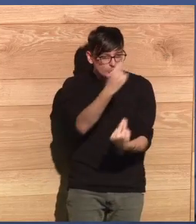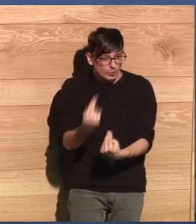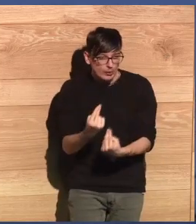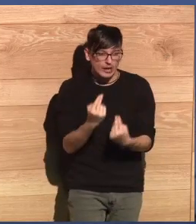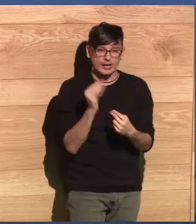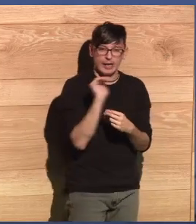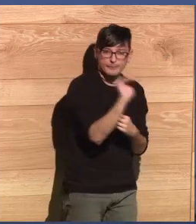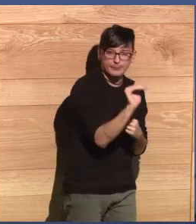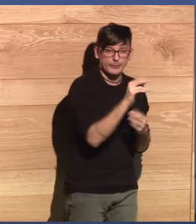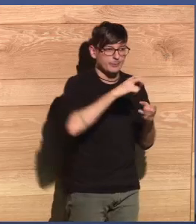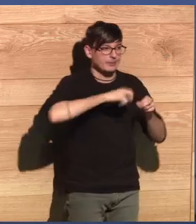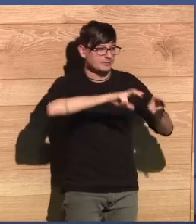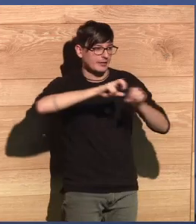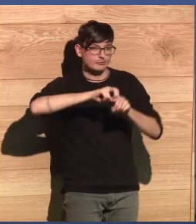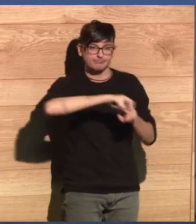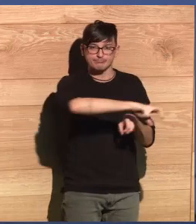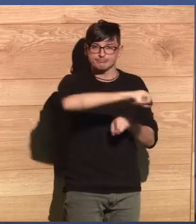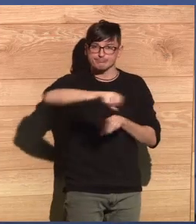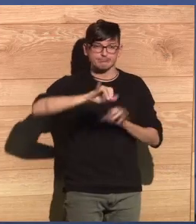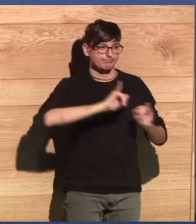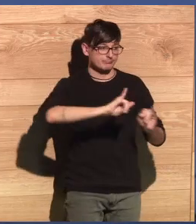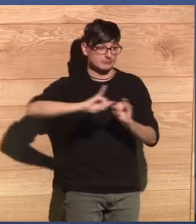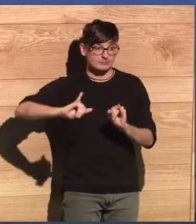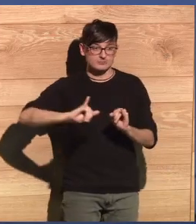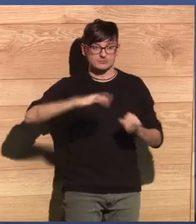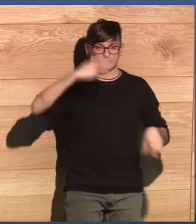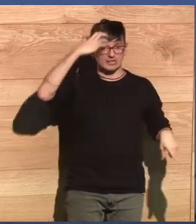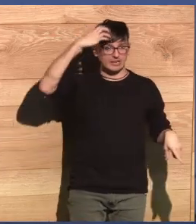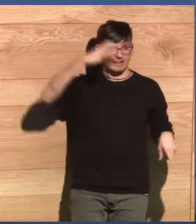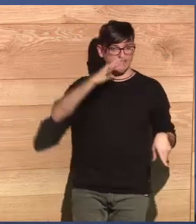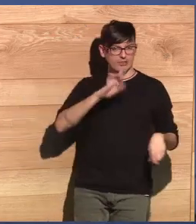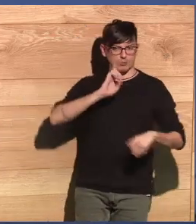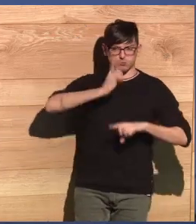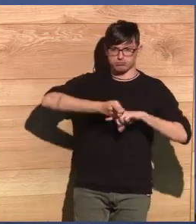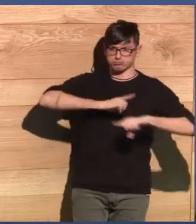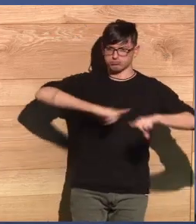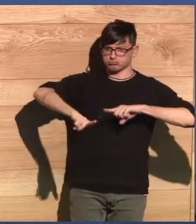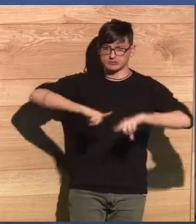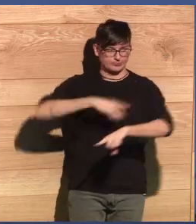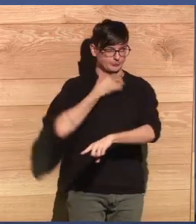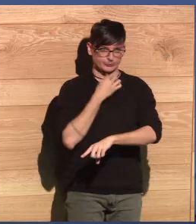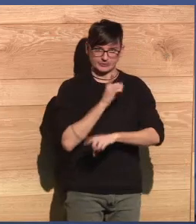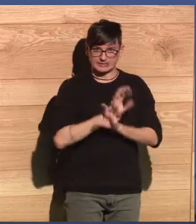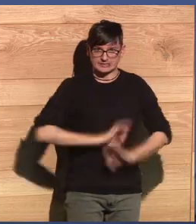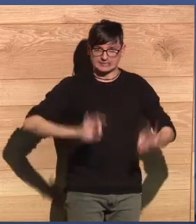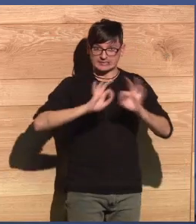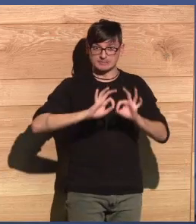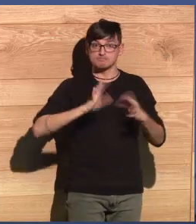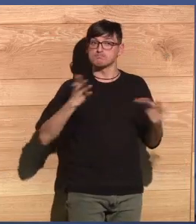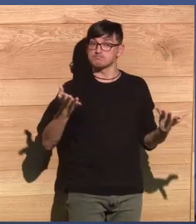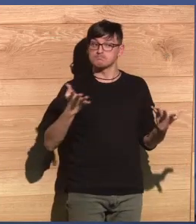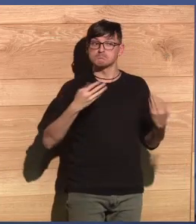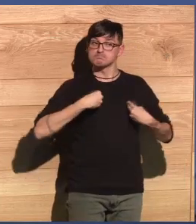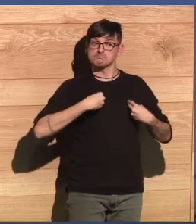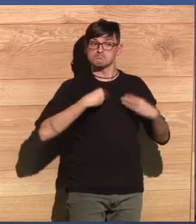campo. El rey Fernando resultó ser bastante mandónico y a ella no le gustaba nada. Pero lo bueno de ser reina es que vives